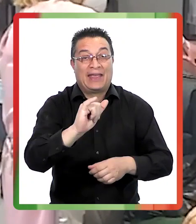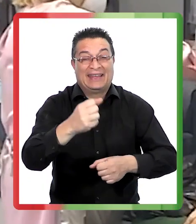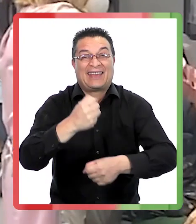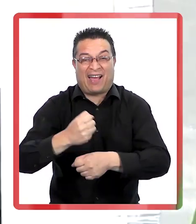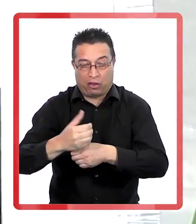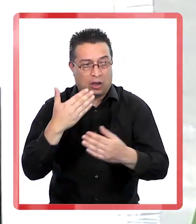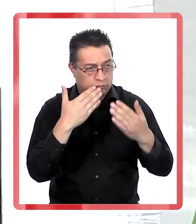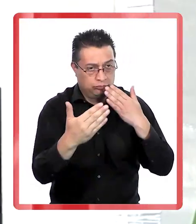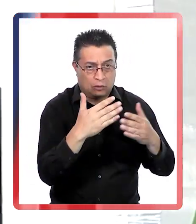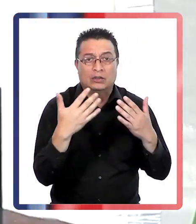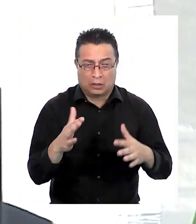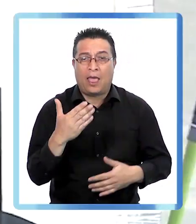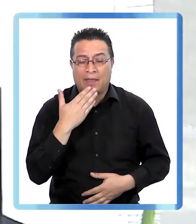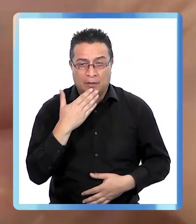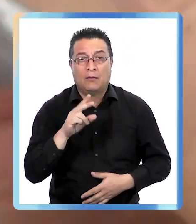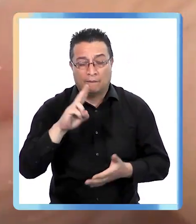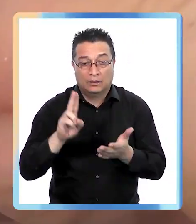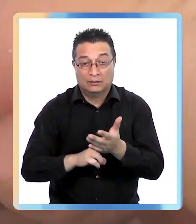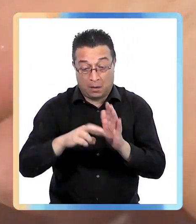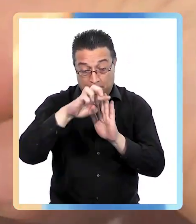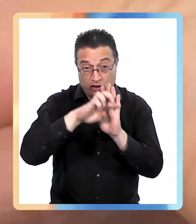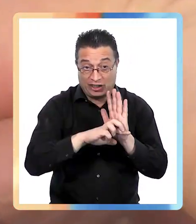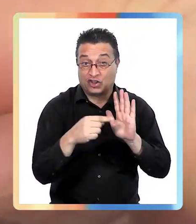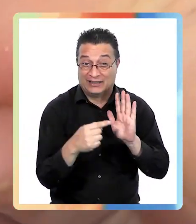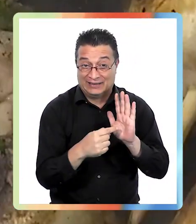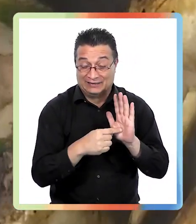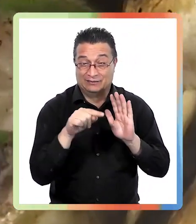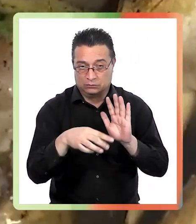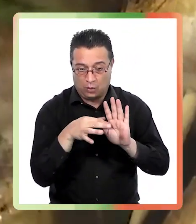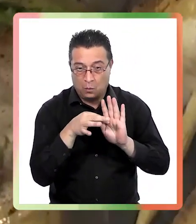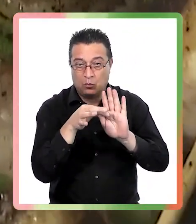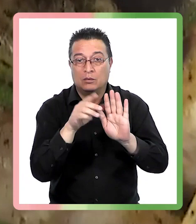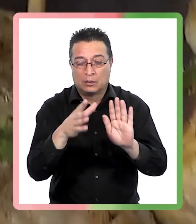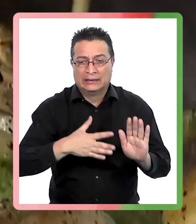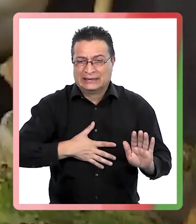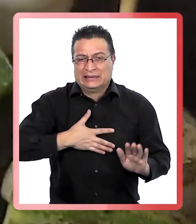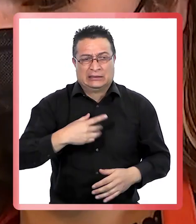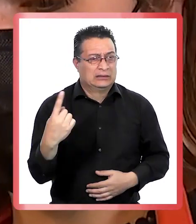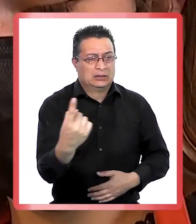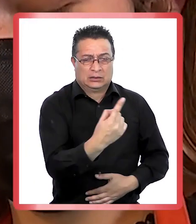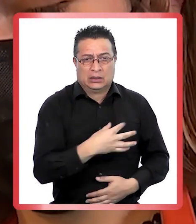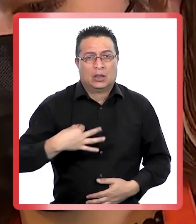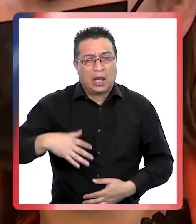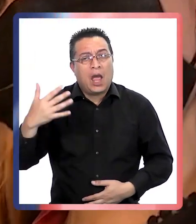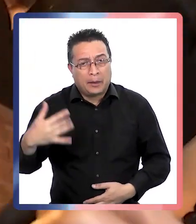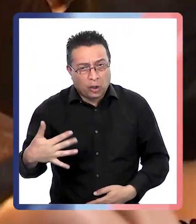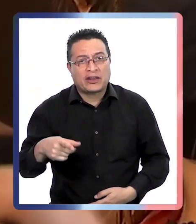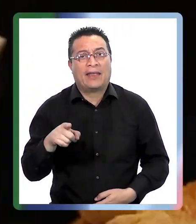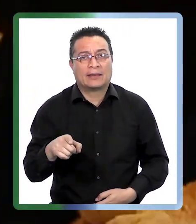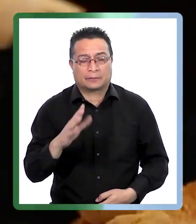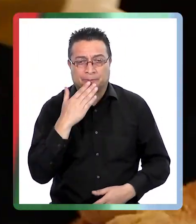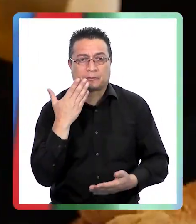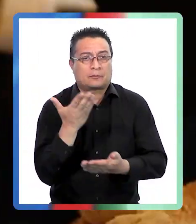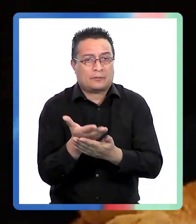con las y los trabajadores. Lo digo porque efectivamente un proyecto como este, que refleja un sentir ciudadano tan importante, yo diría que